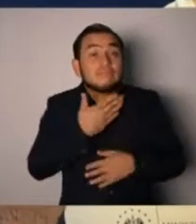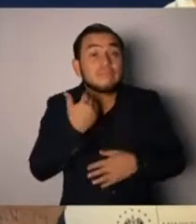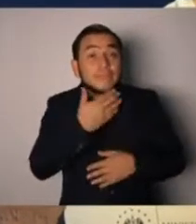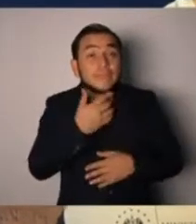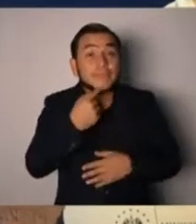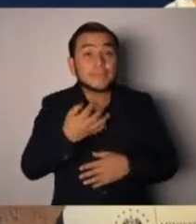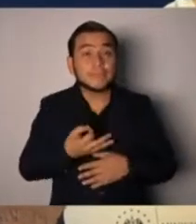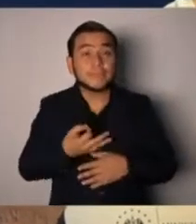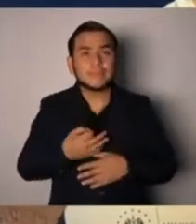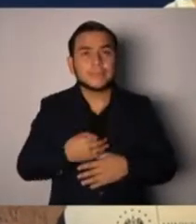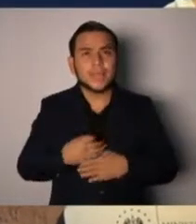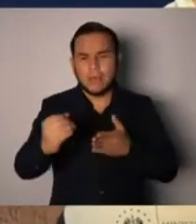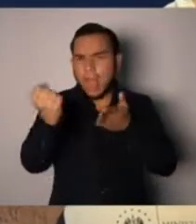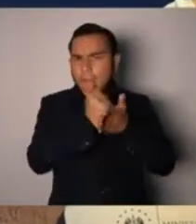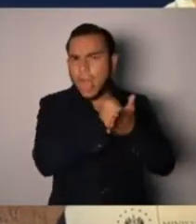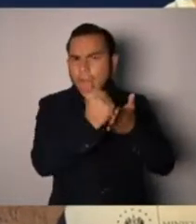le dije que no